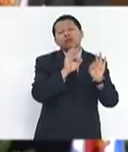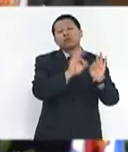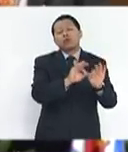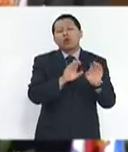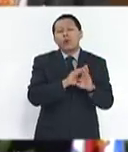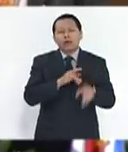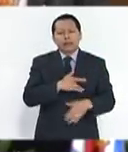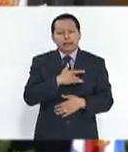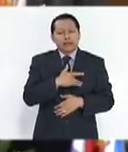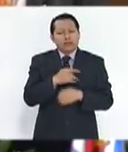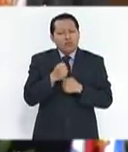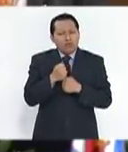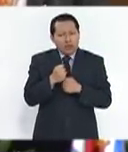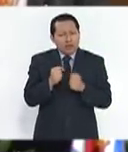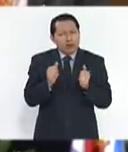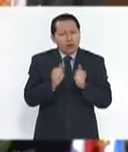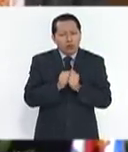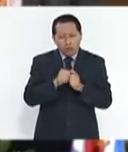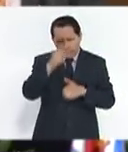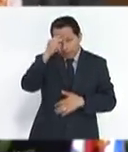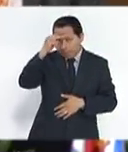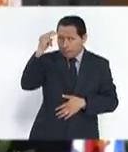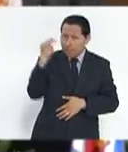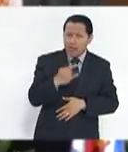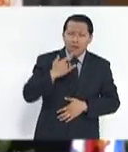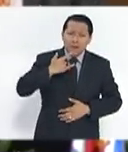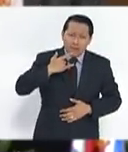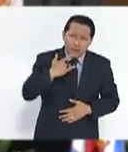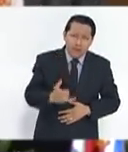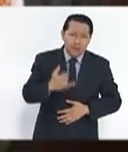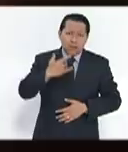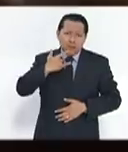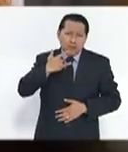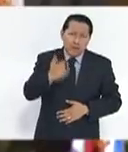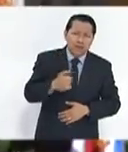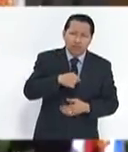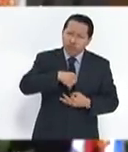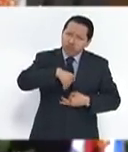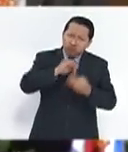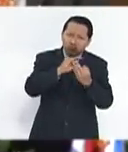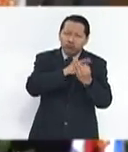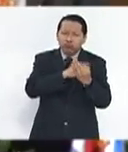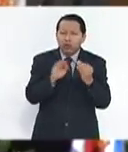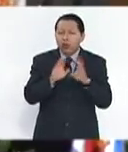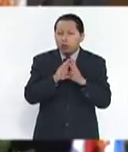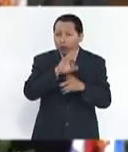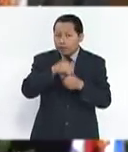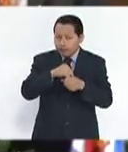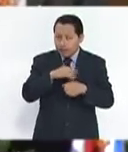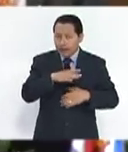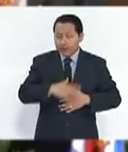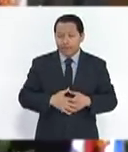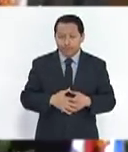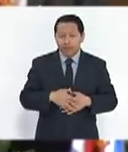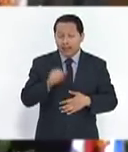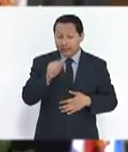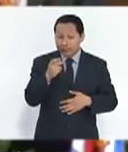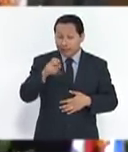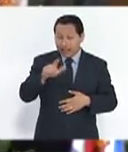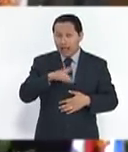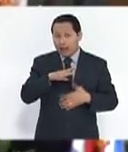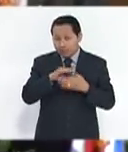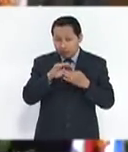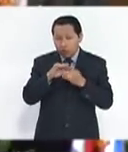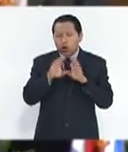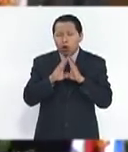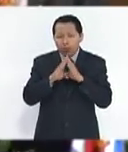coraje, con mucha osadía, México ha enfrentado la reforma educativa. Asimismo, Speller habló sobre los logros